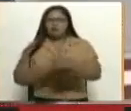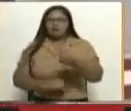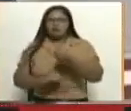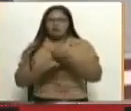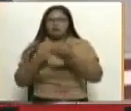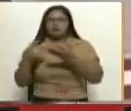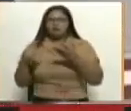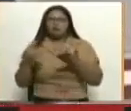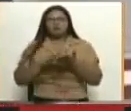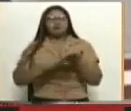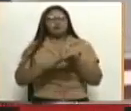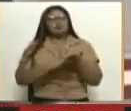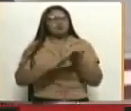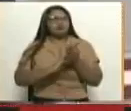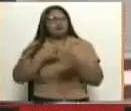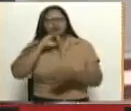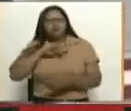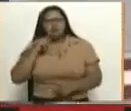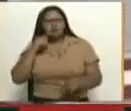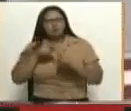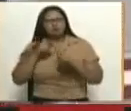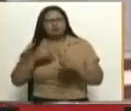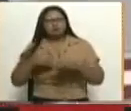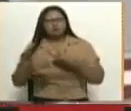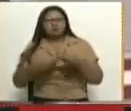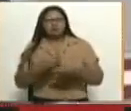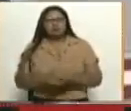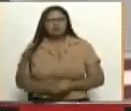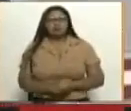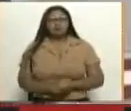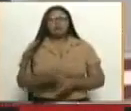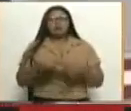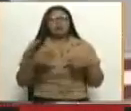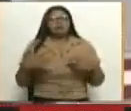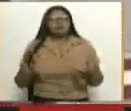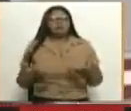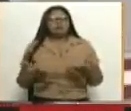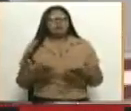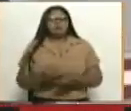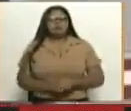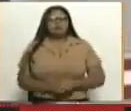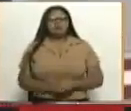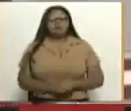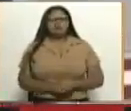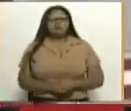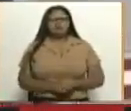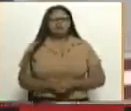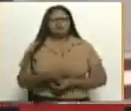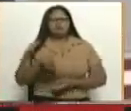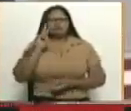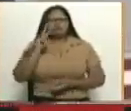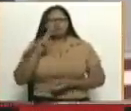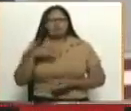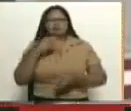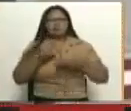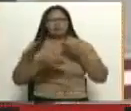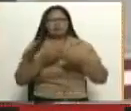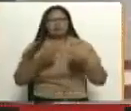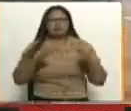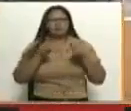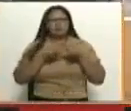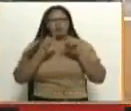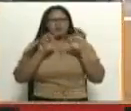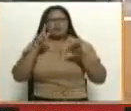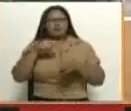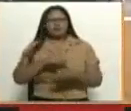de situaciones históricas que lo llevaron a eso, pero esas situaciones ya se acabaron. Pero él se está vendiendo como yo puedo hacerlo, ¿no? Y eso lo tenemos